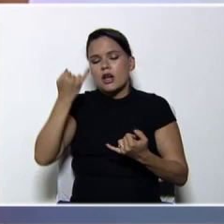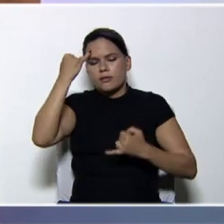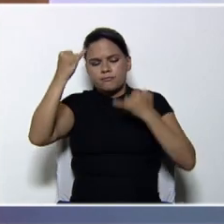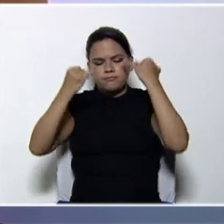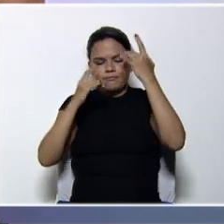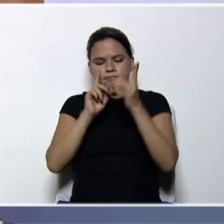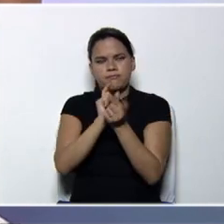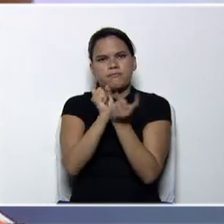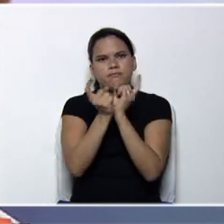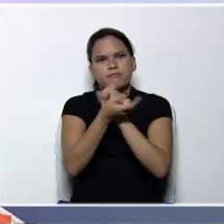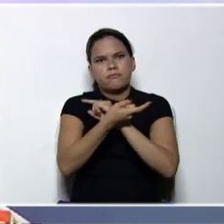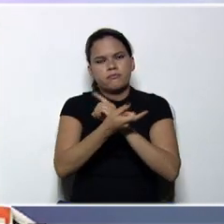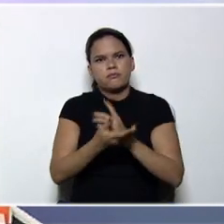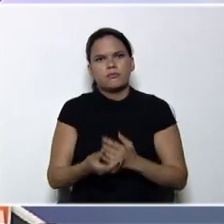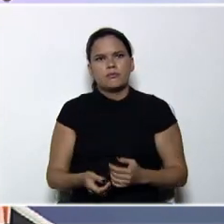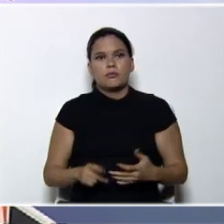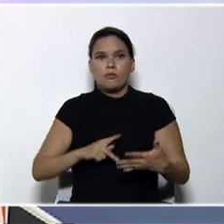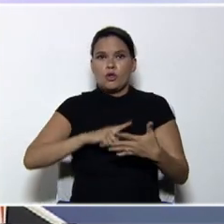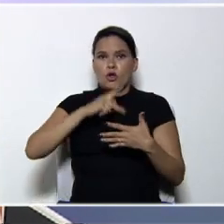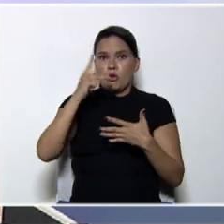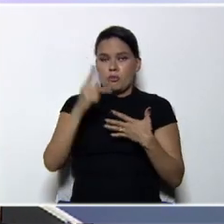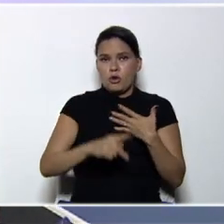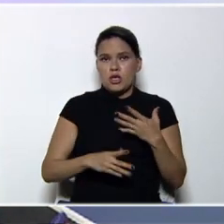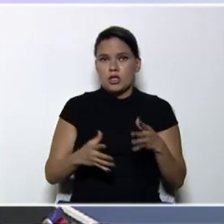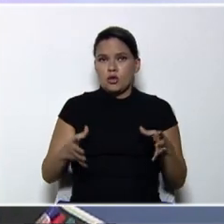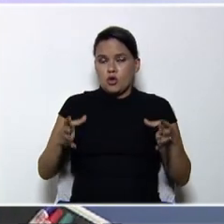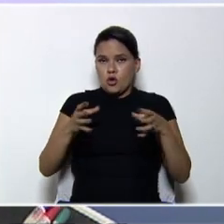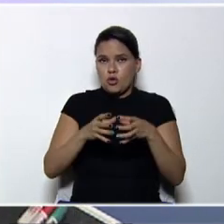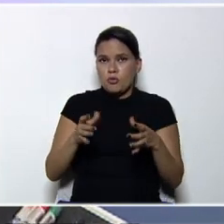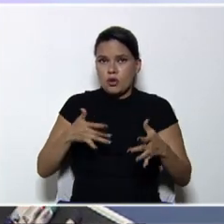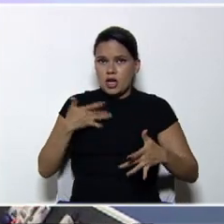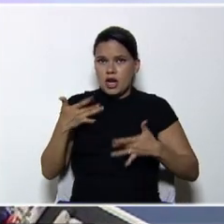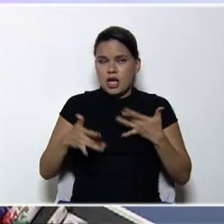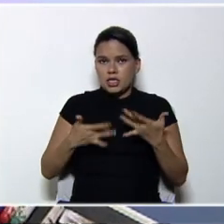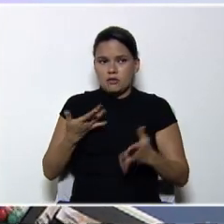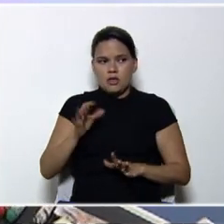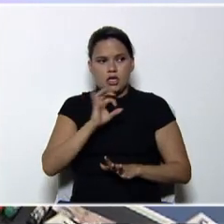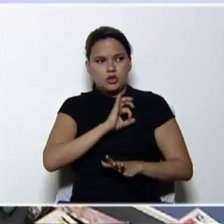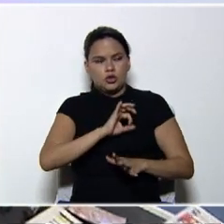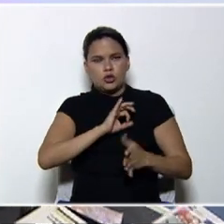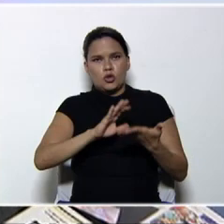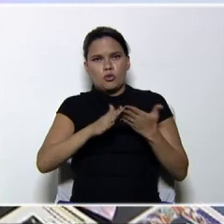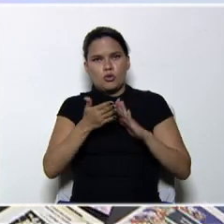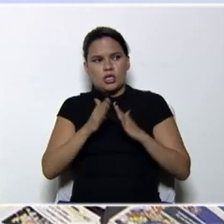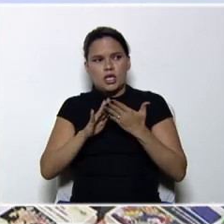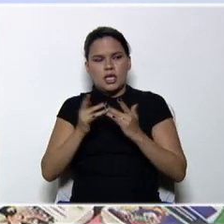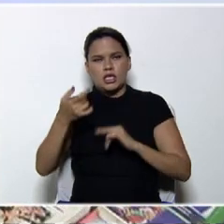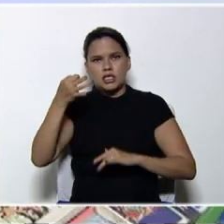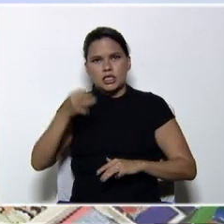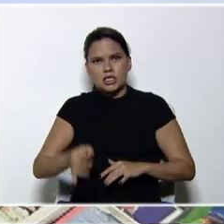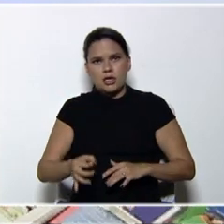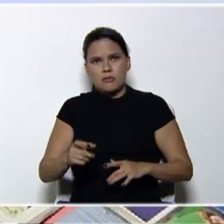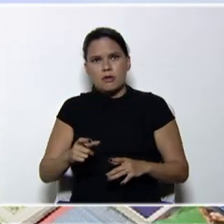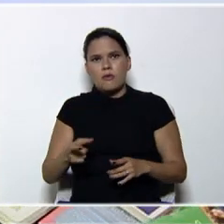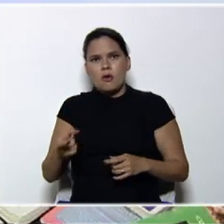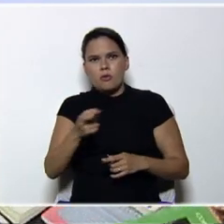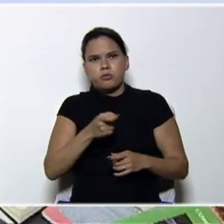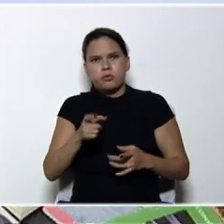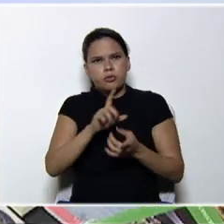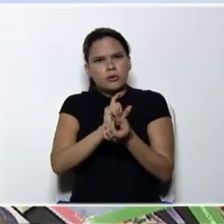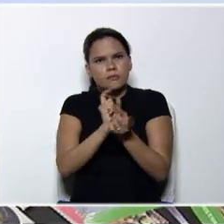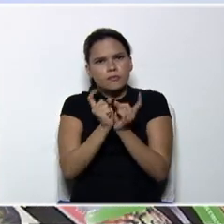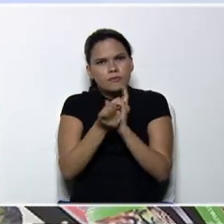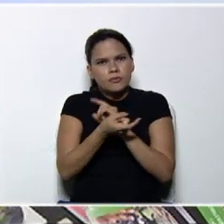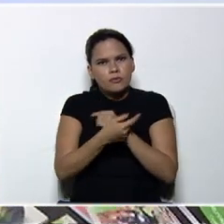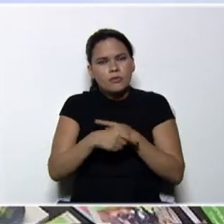transformarlas. En este caso, los proyectos, los grupos y las actividades sociocomunitarias siempre van a buscar de transformar. Y es